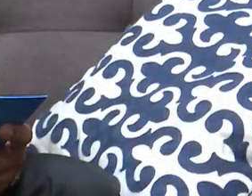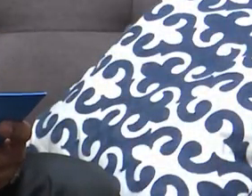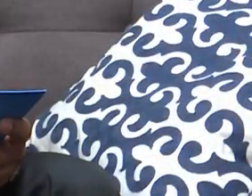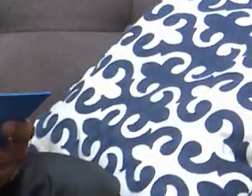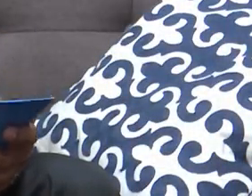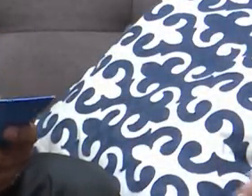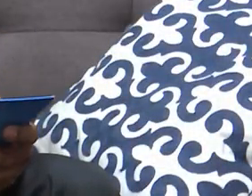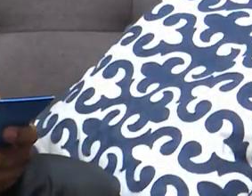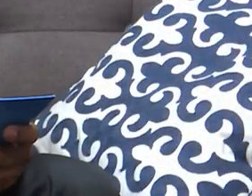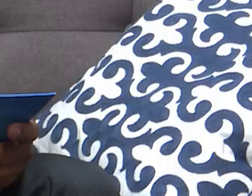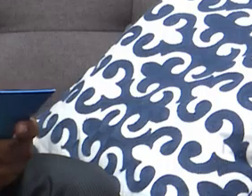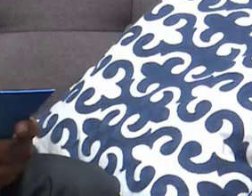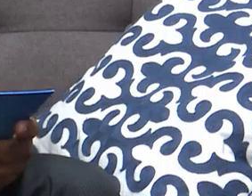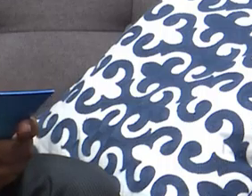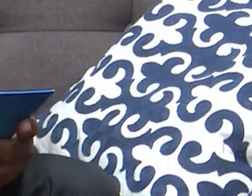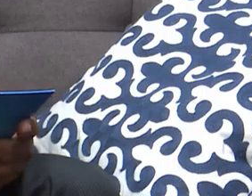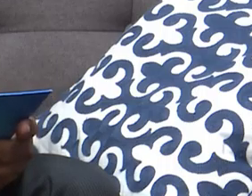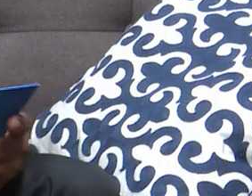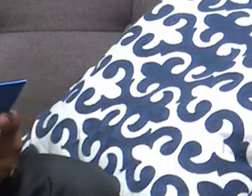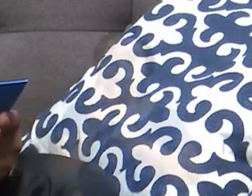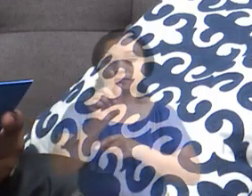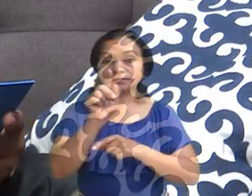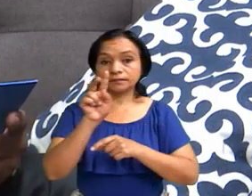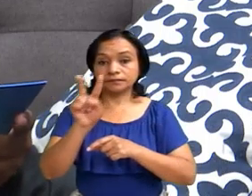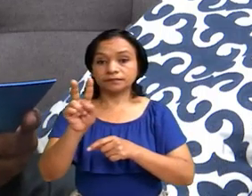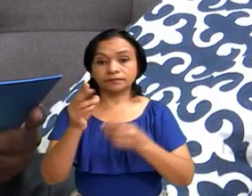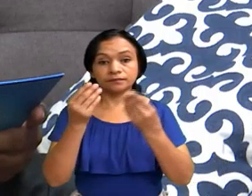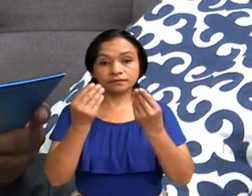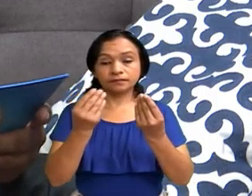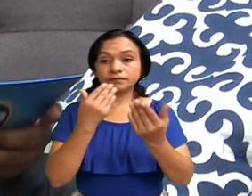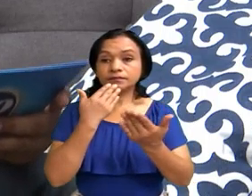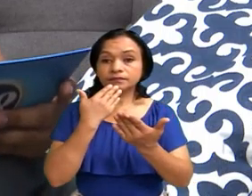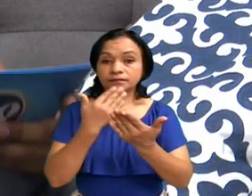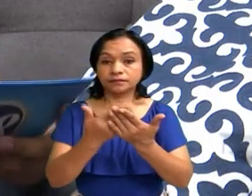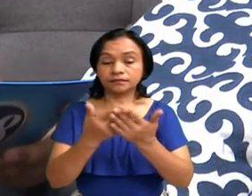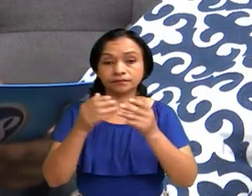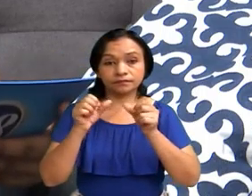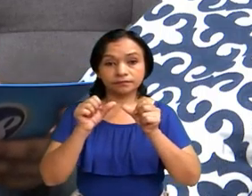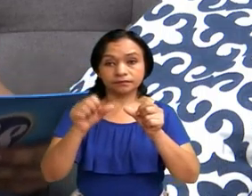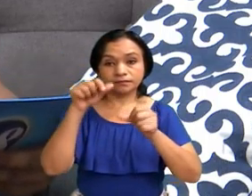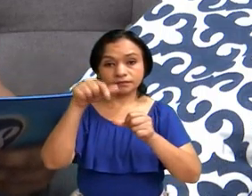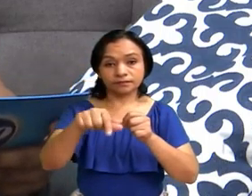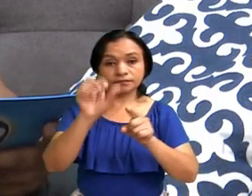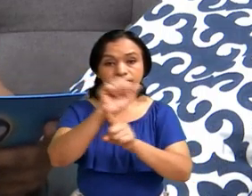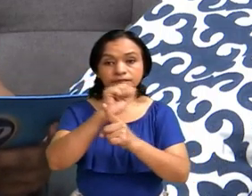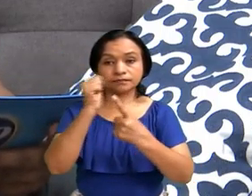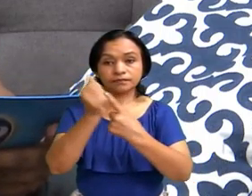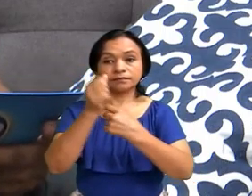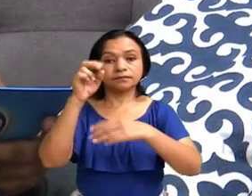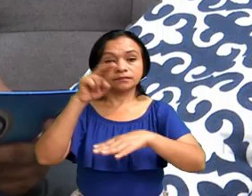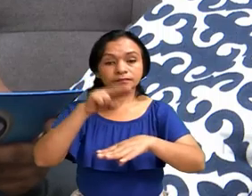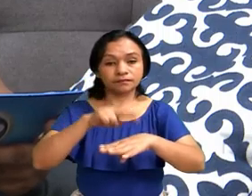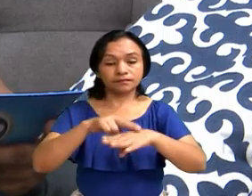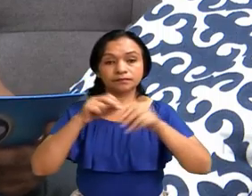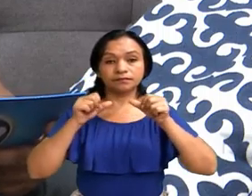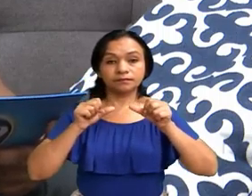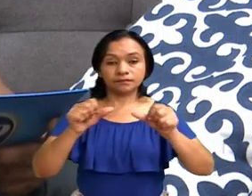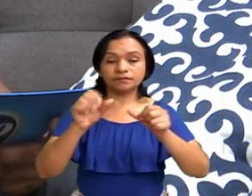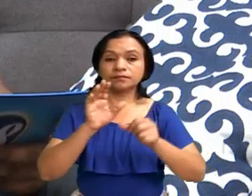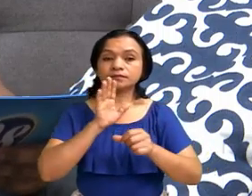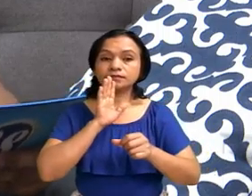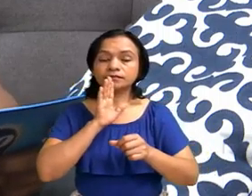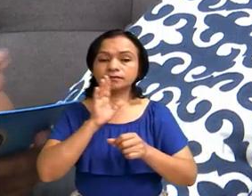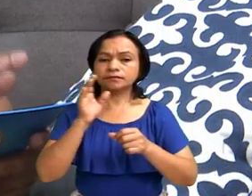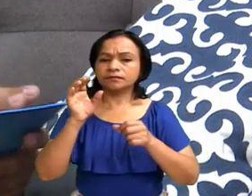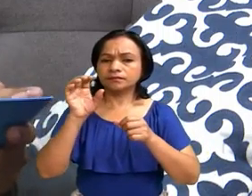Muchas gracias por continuar en sintonía del canal parlamentario y muchas gracias por continuar acompañándonos en su programa desde el Parlamento. Continuamos nuestro proceso de conversación.